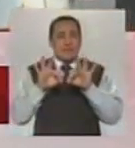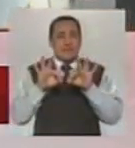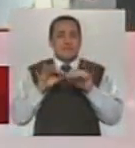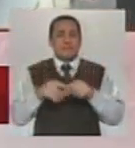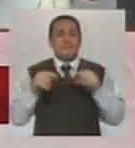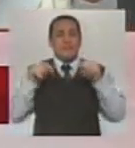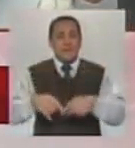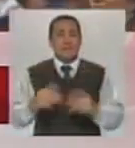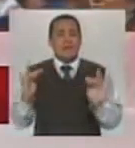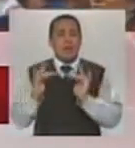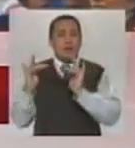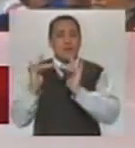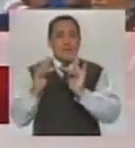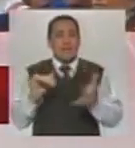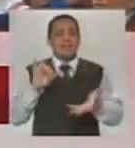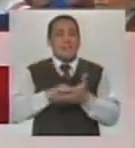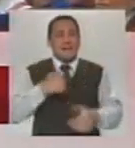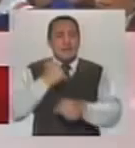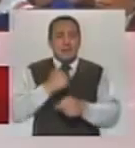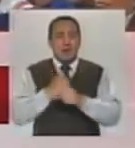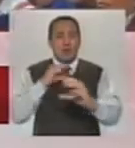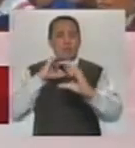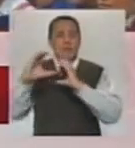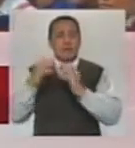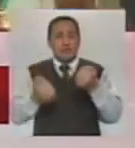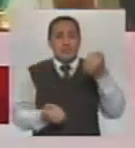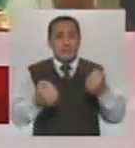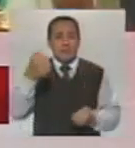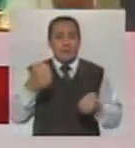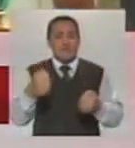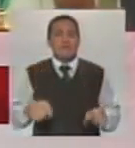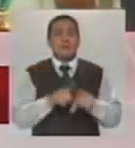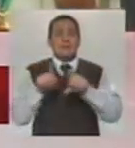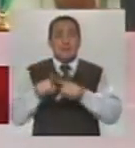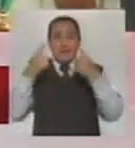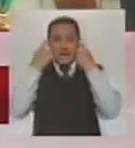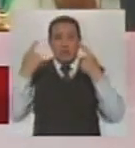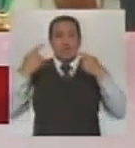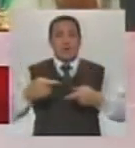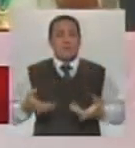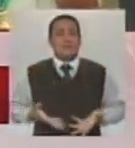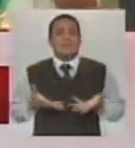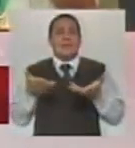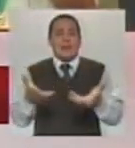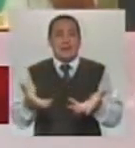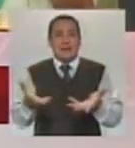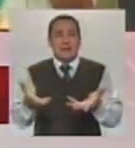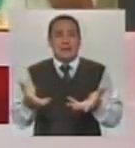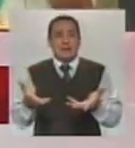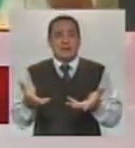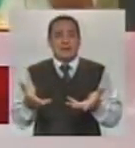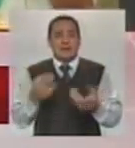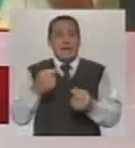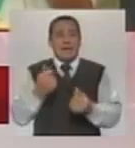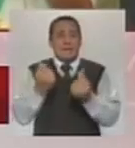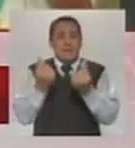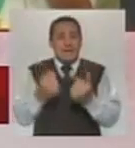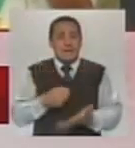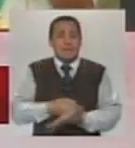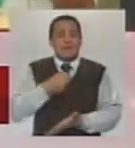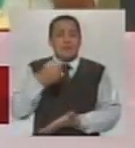es la conectividad, transportes y comunicaciones. También se ha acordado darle el financiamiento